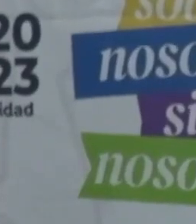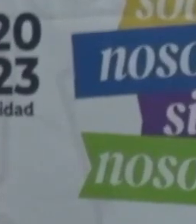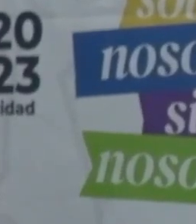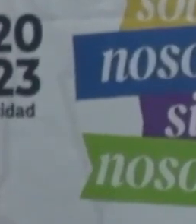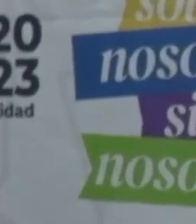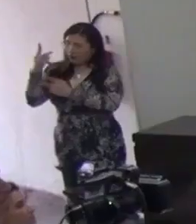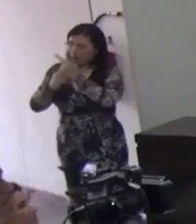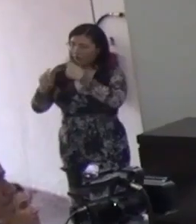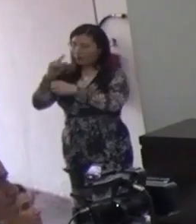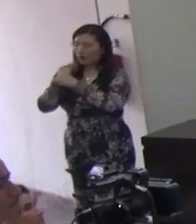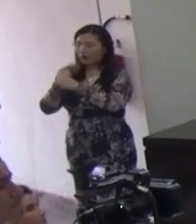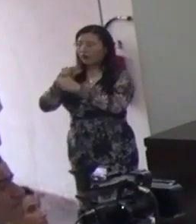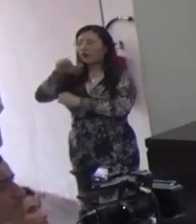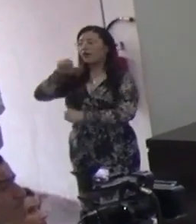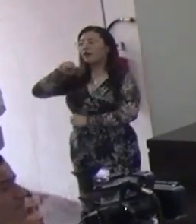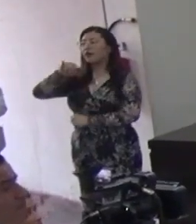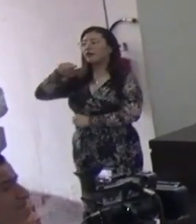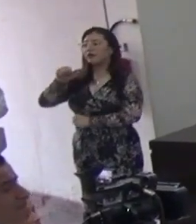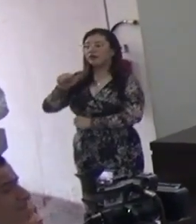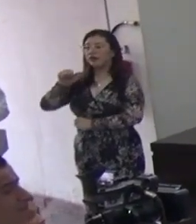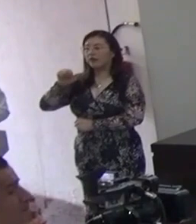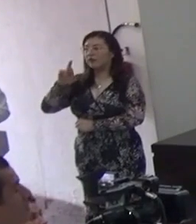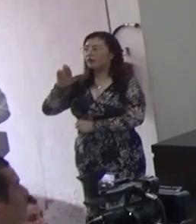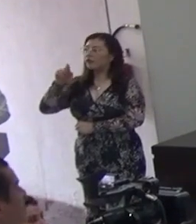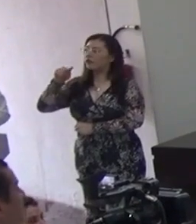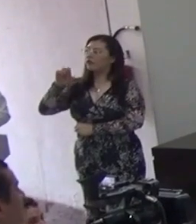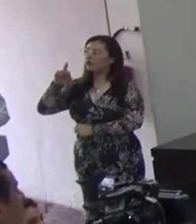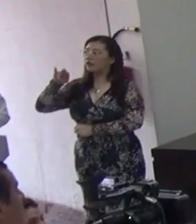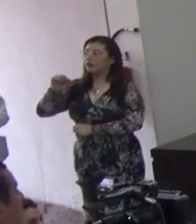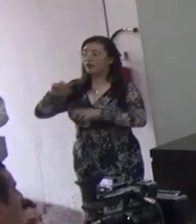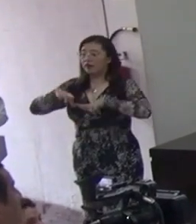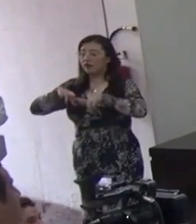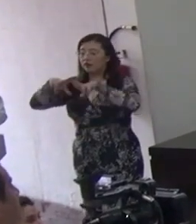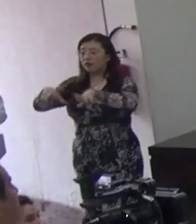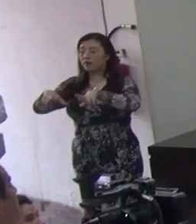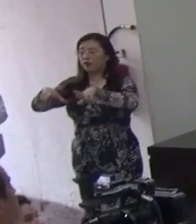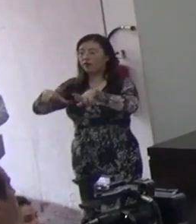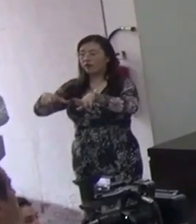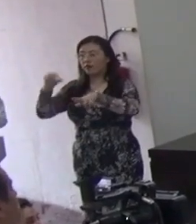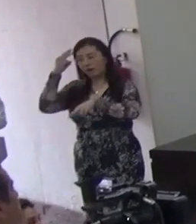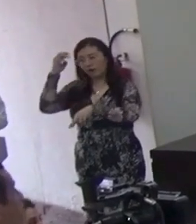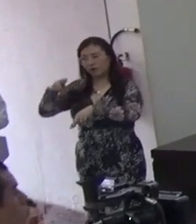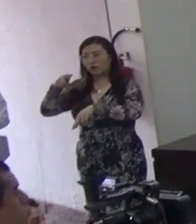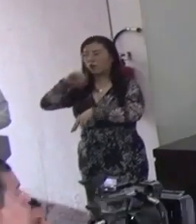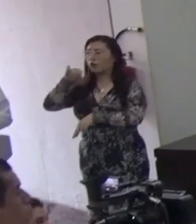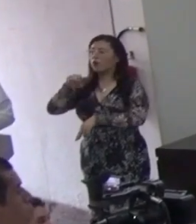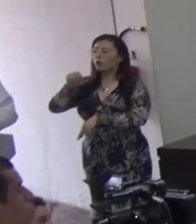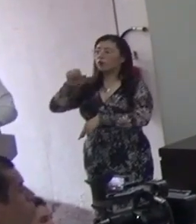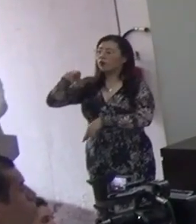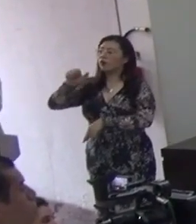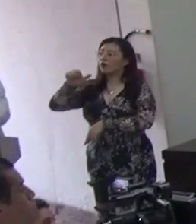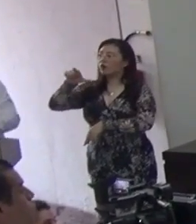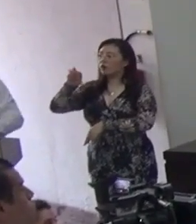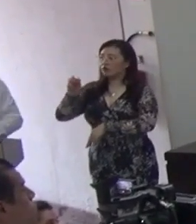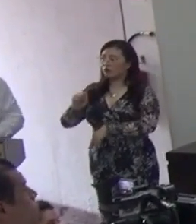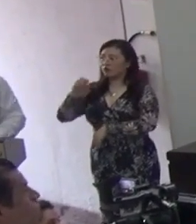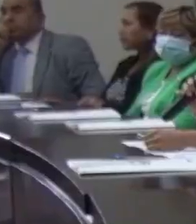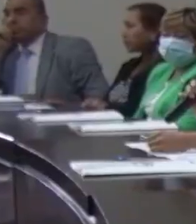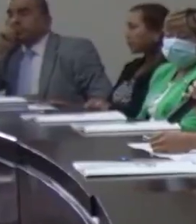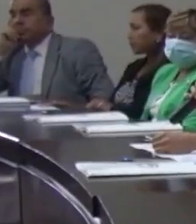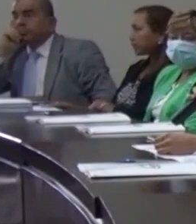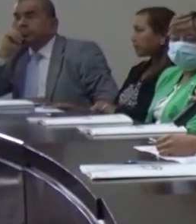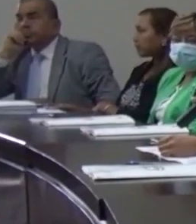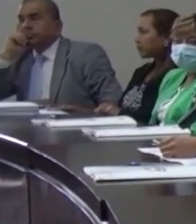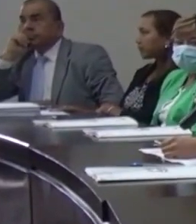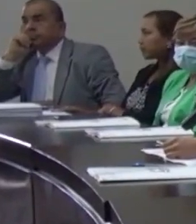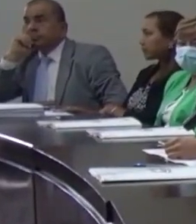La presidenta de la directiva del Congreso del Estado, diputada Cintia Verónica Segovia Colunga, informó que el Poder Legislativo llevará